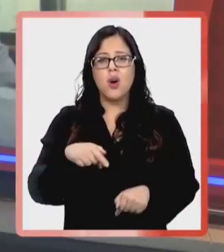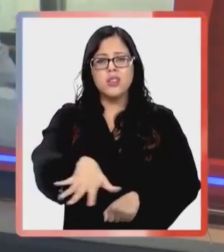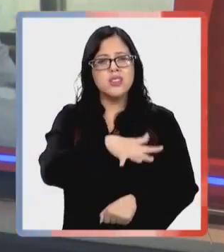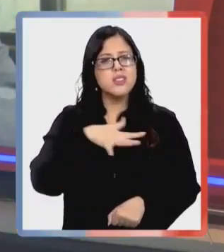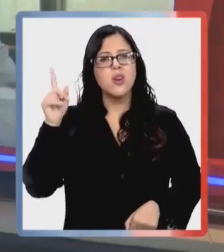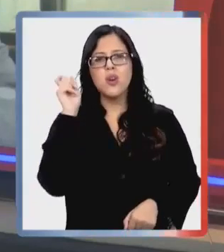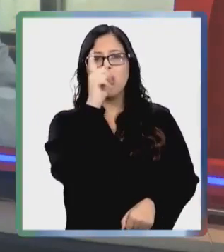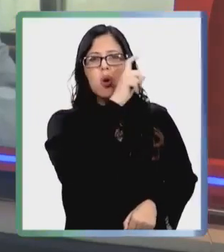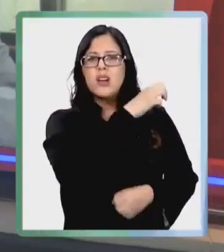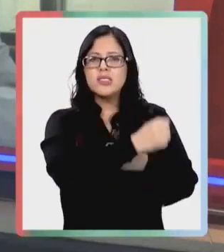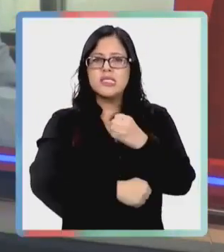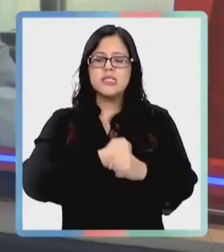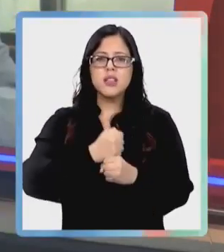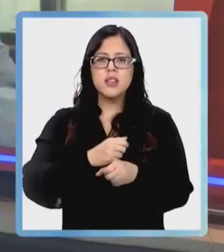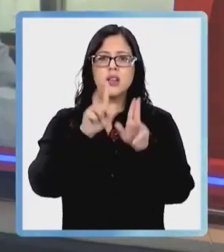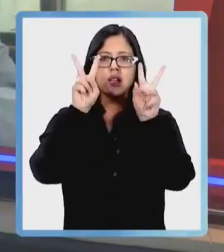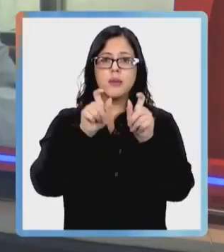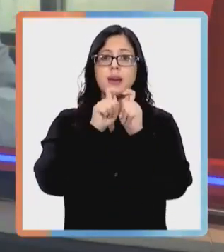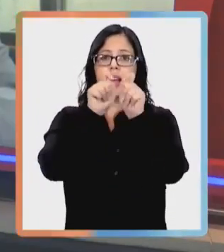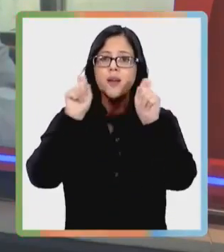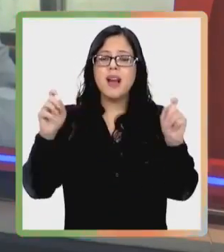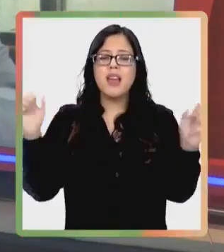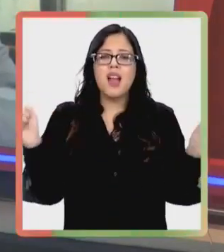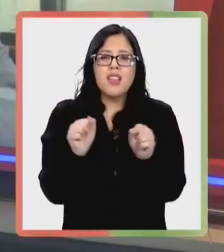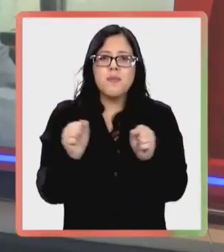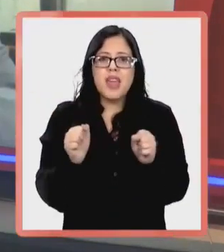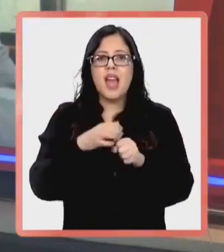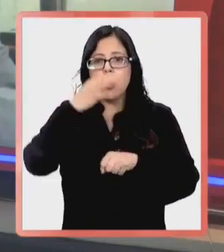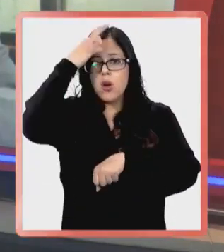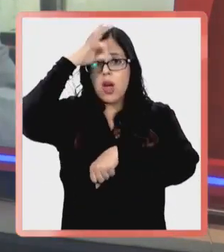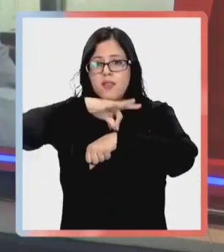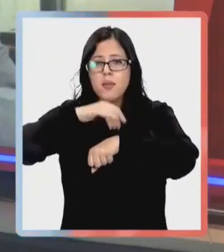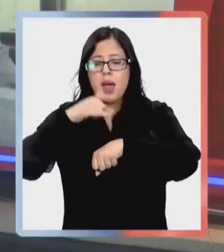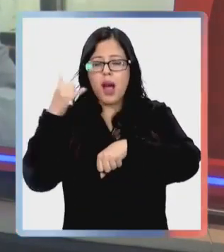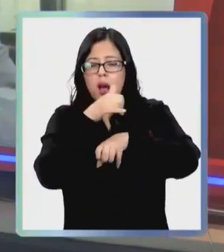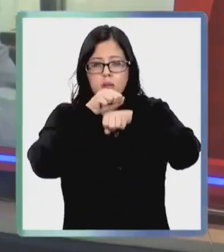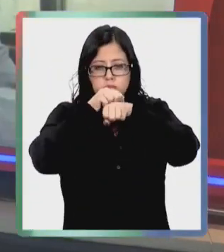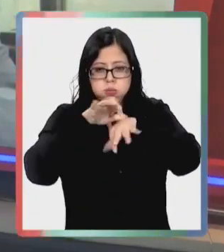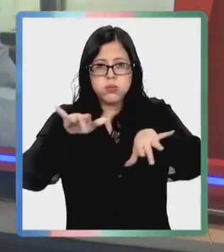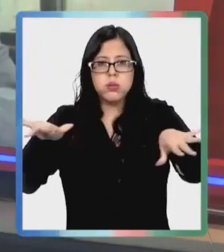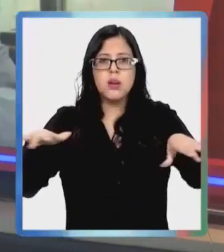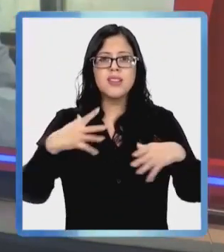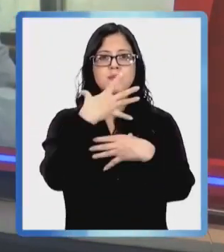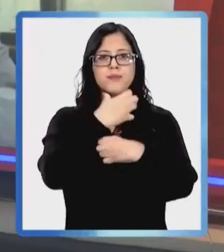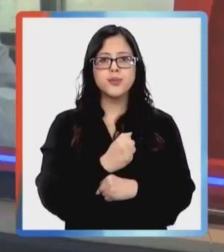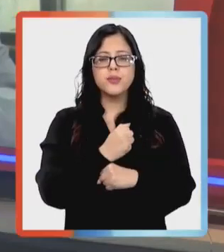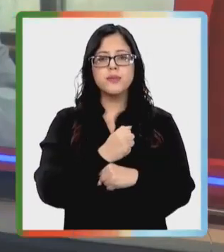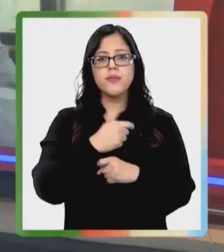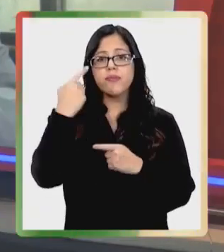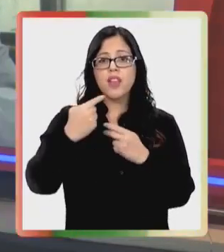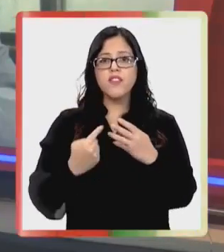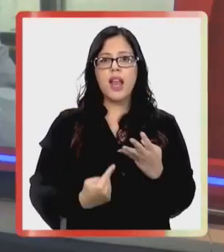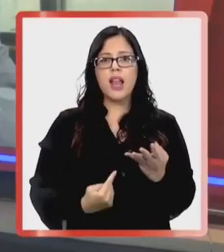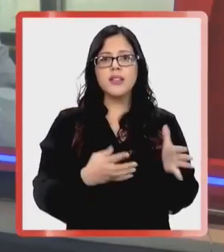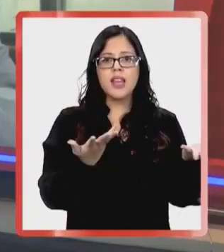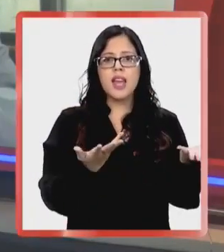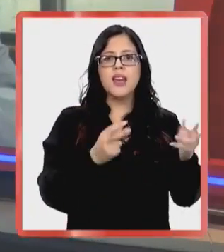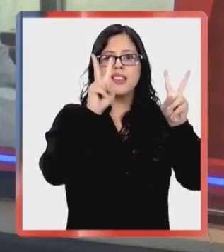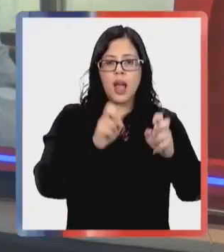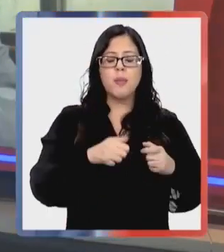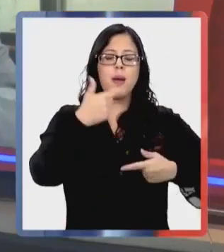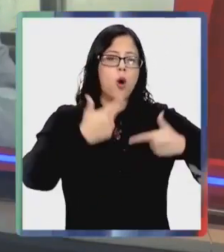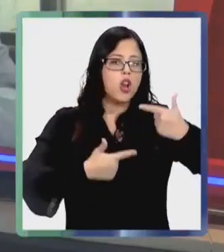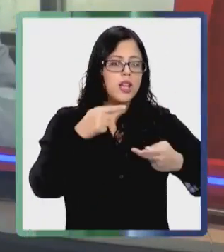estas épocas difíciles del año, la campaña de invierno, los virus respiratorios, las presiones que se ejercen desde distintos